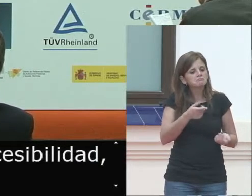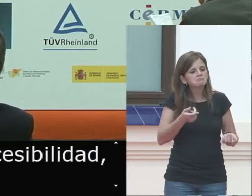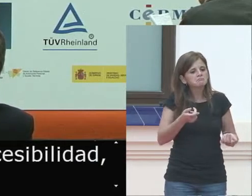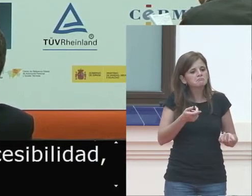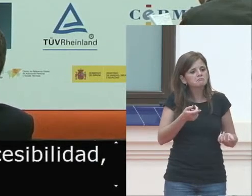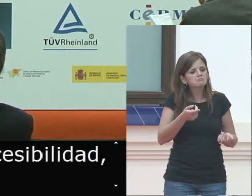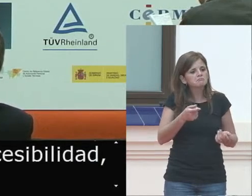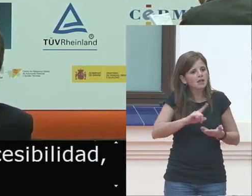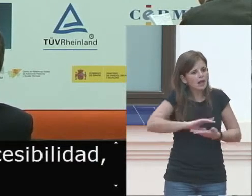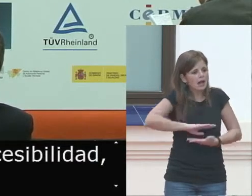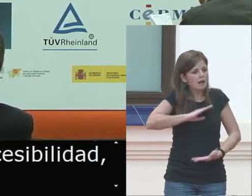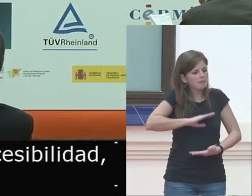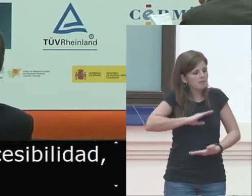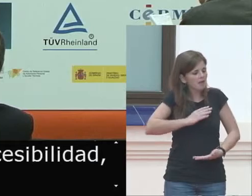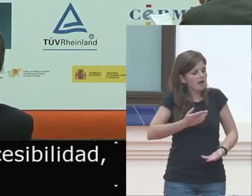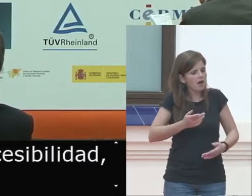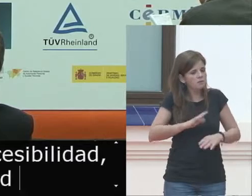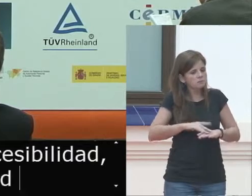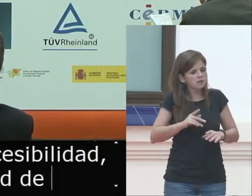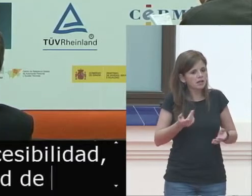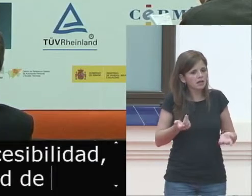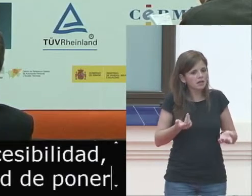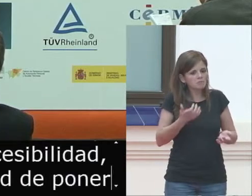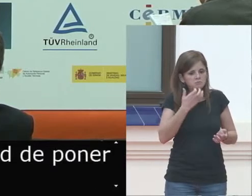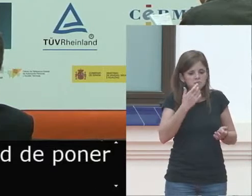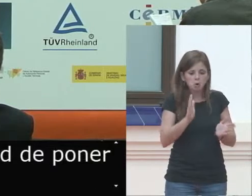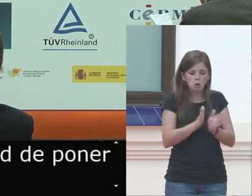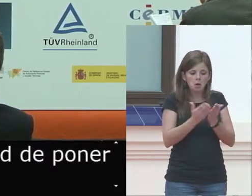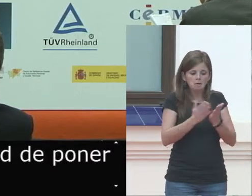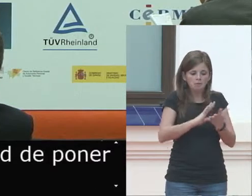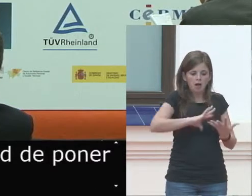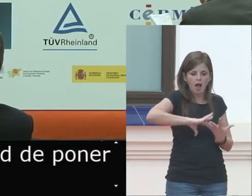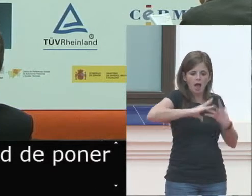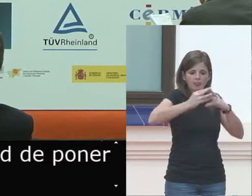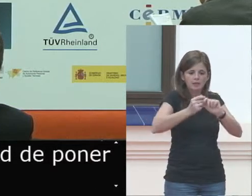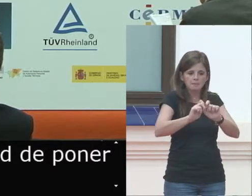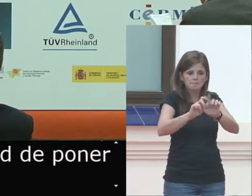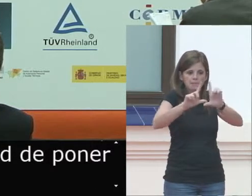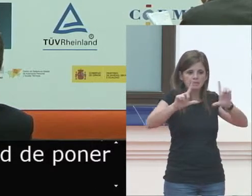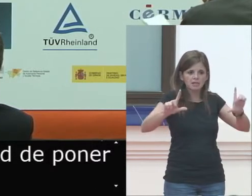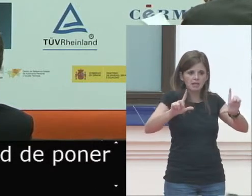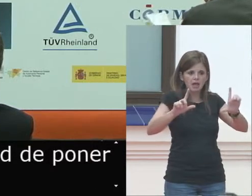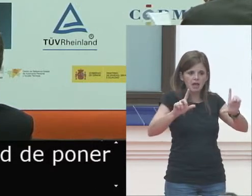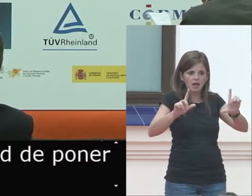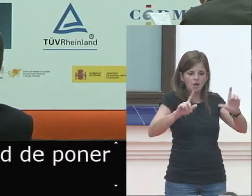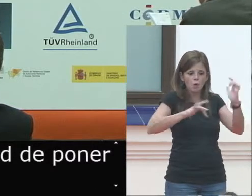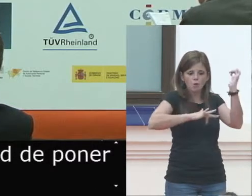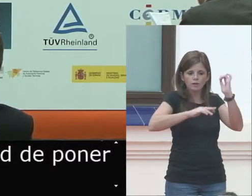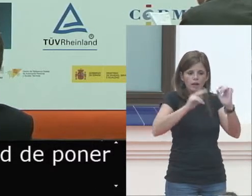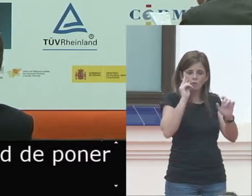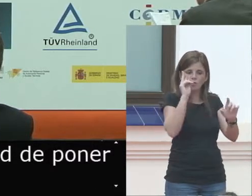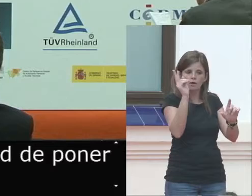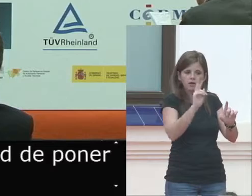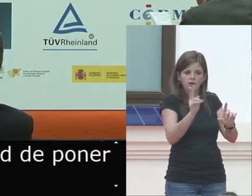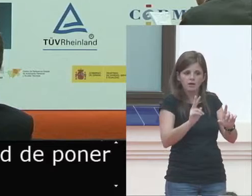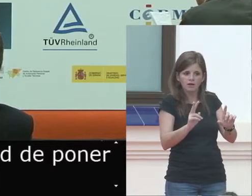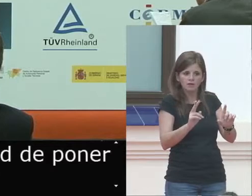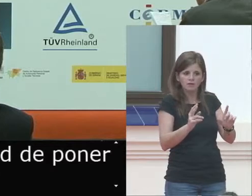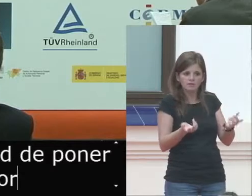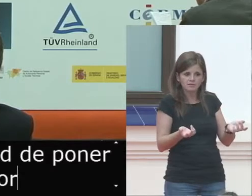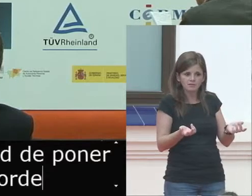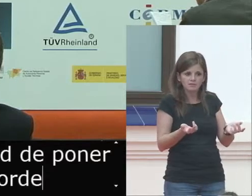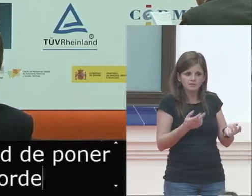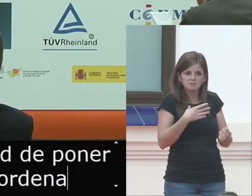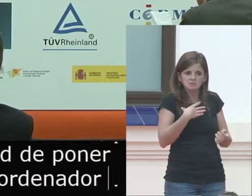la capacidad de poner mi libro en una pantalla, que lo lee el ordenador y que se puede